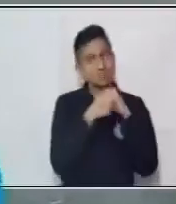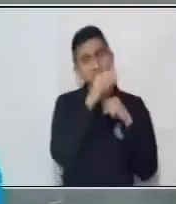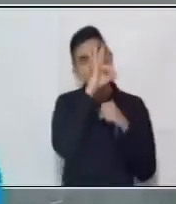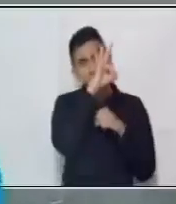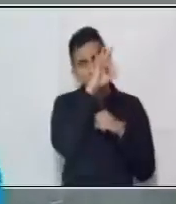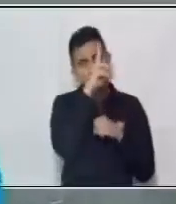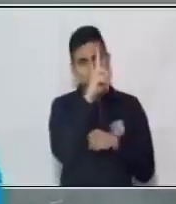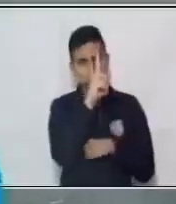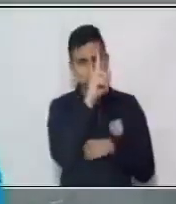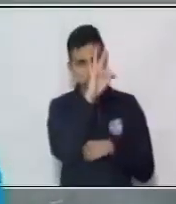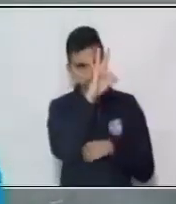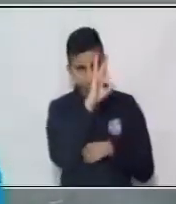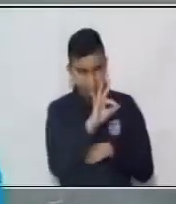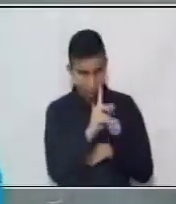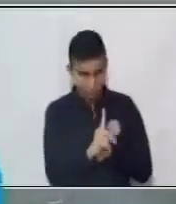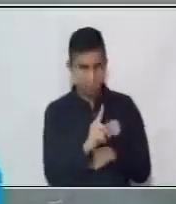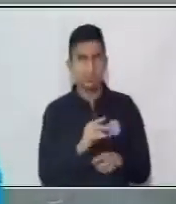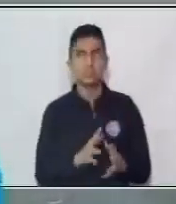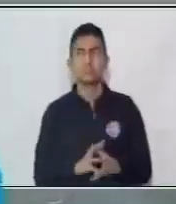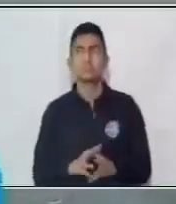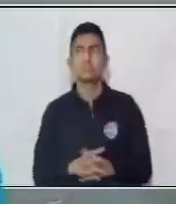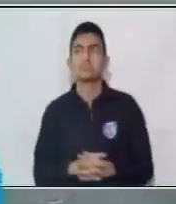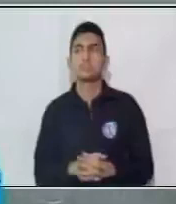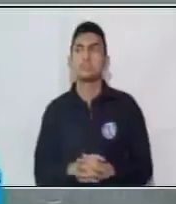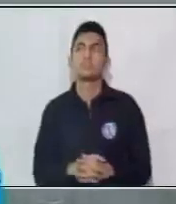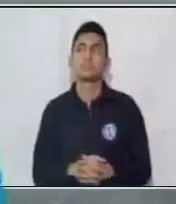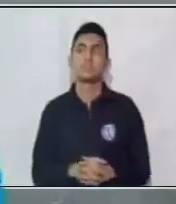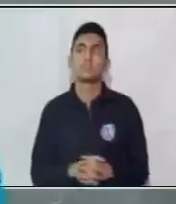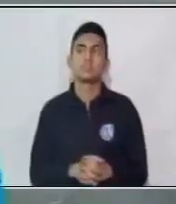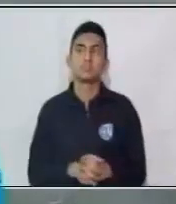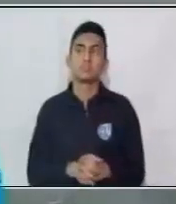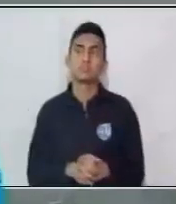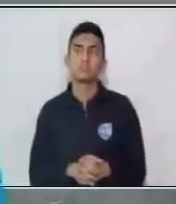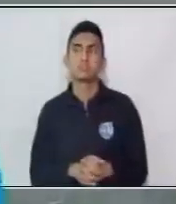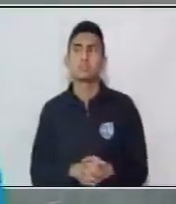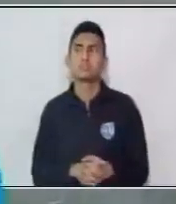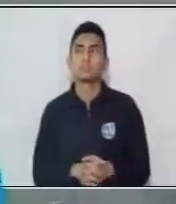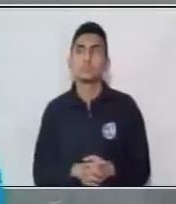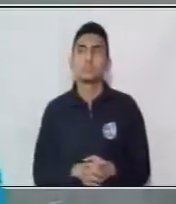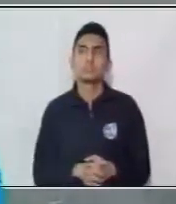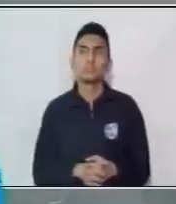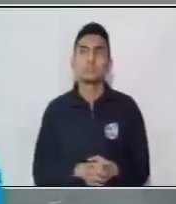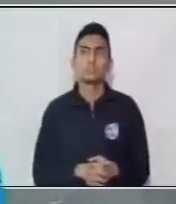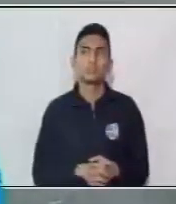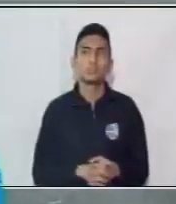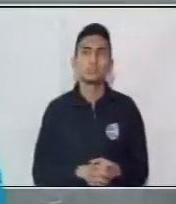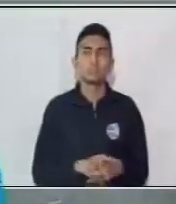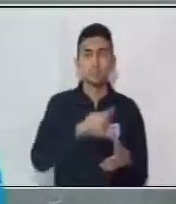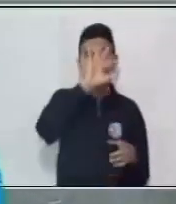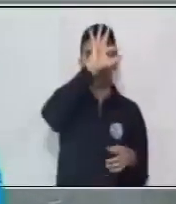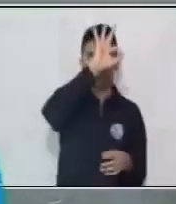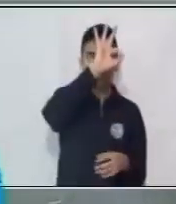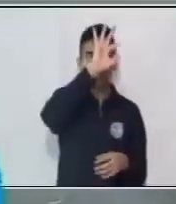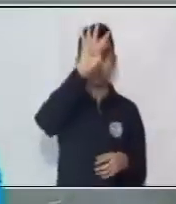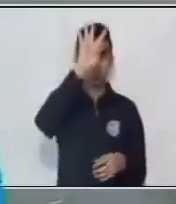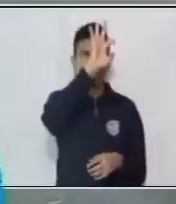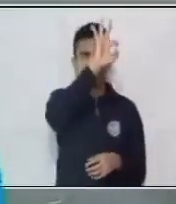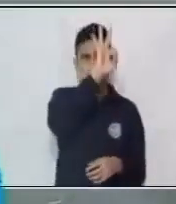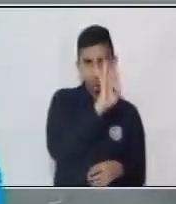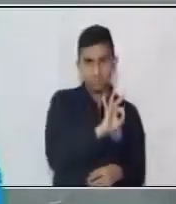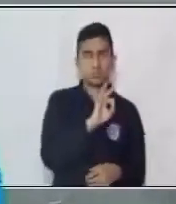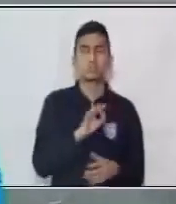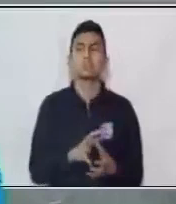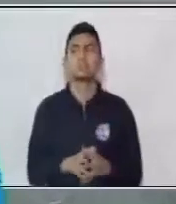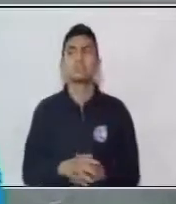empezar con la mitad, que es el número más pequeño. Tiene mitad, el 3 se copia y la mitad